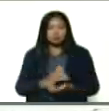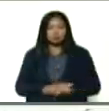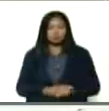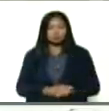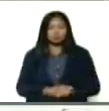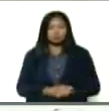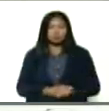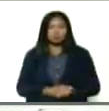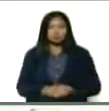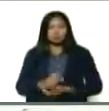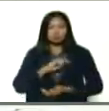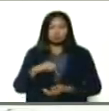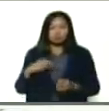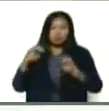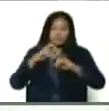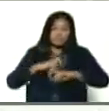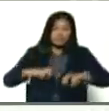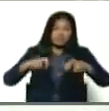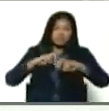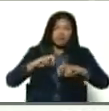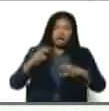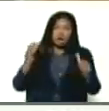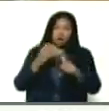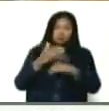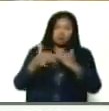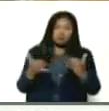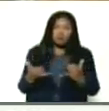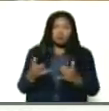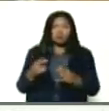Estamos investigando, me parece de Colombia, por